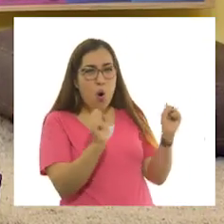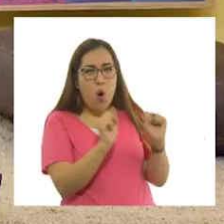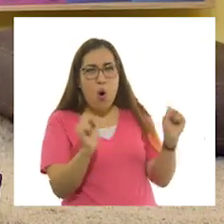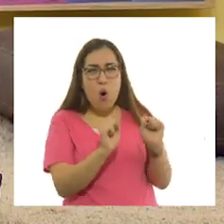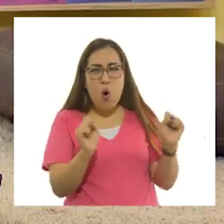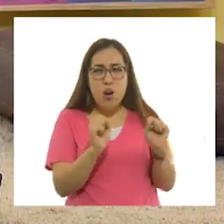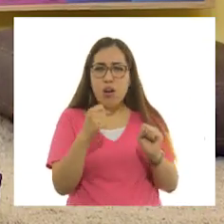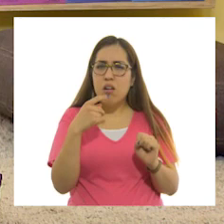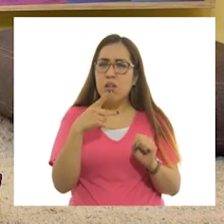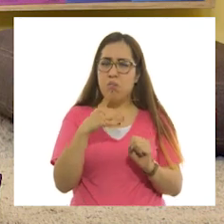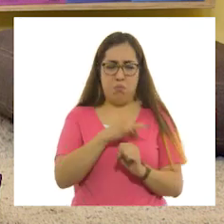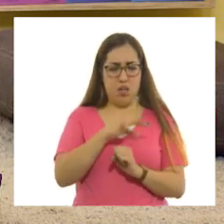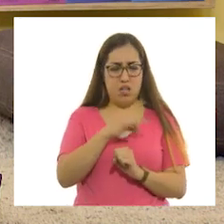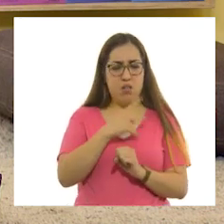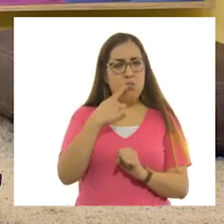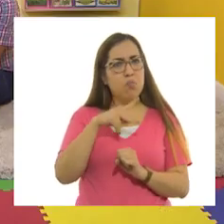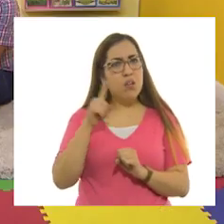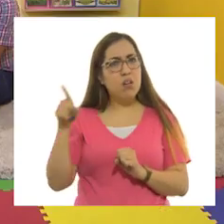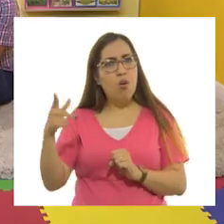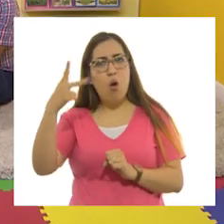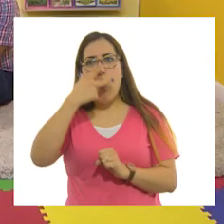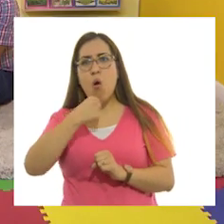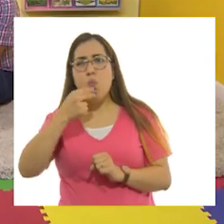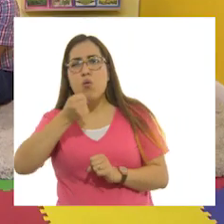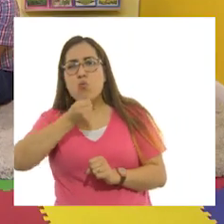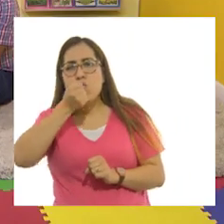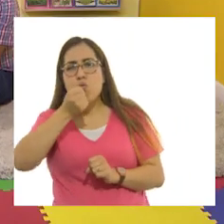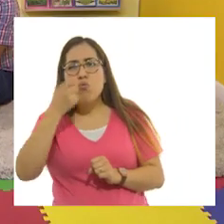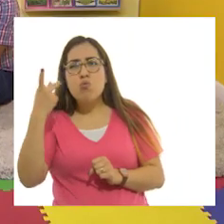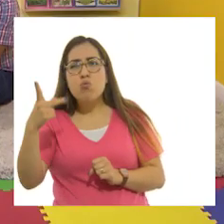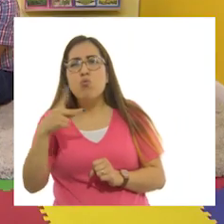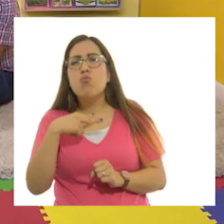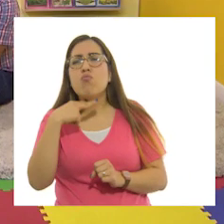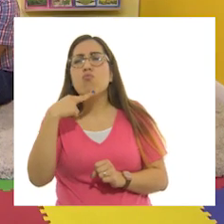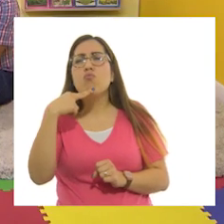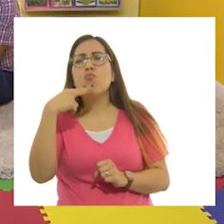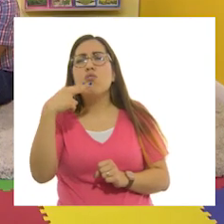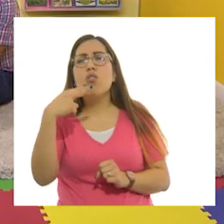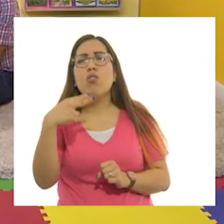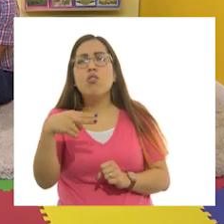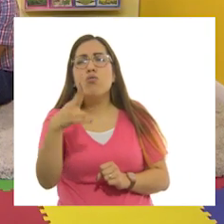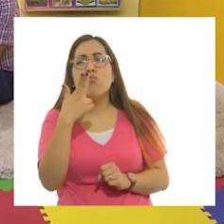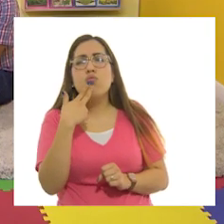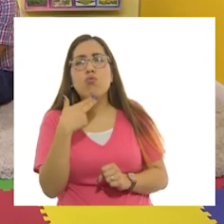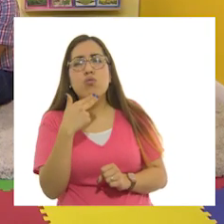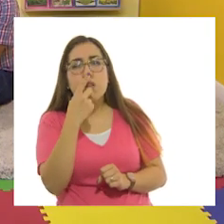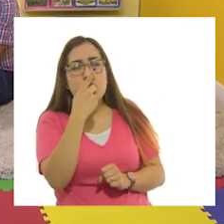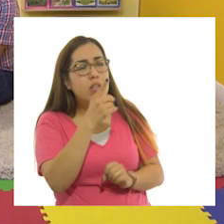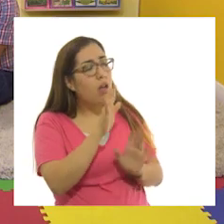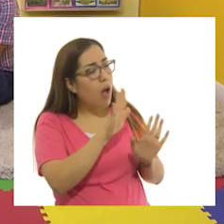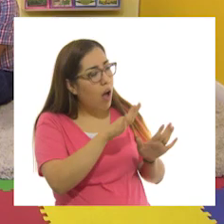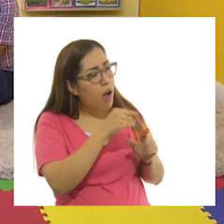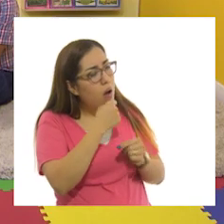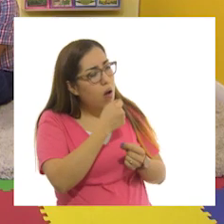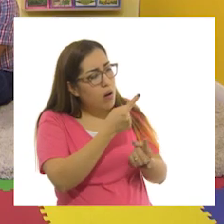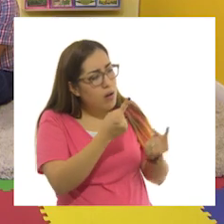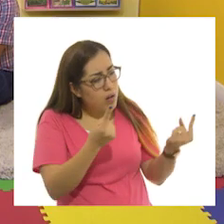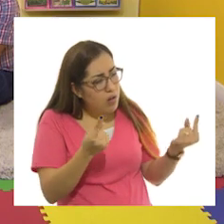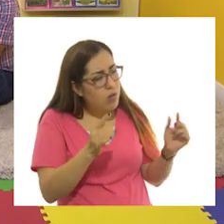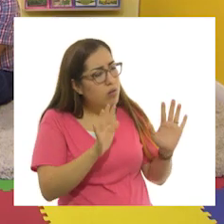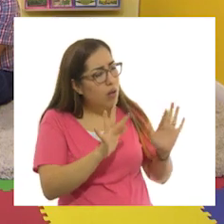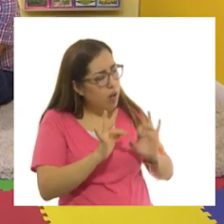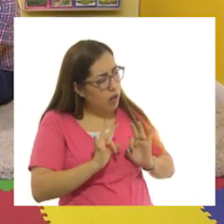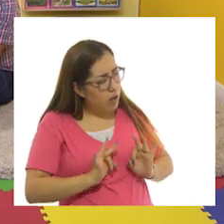anciano los tranquilizó niños los estaba esperando tengo algo que